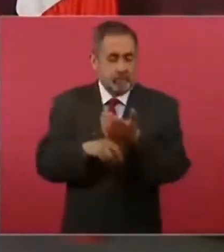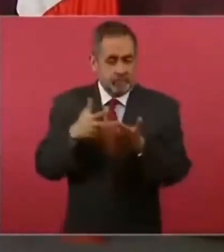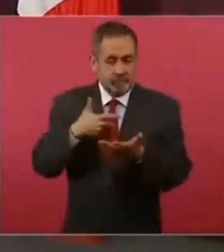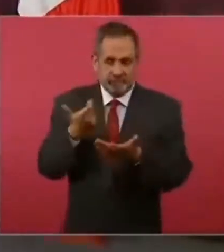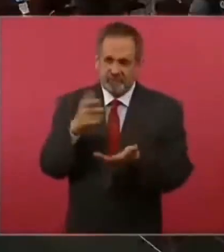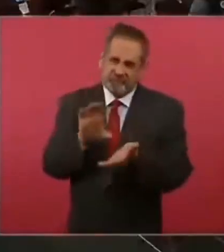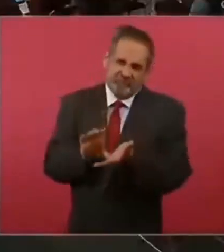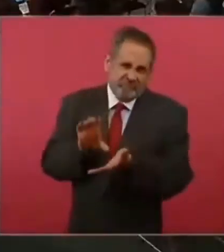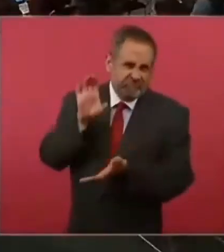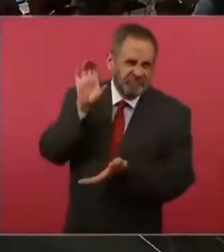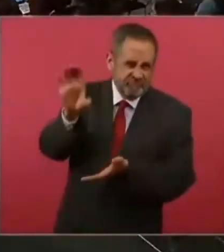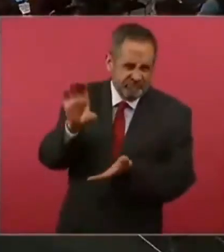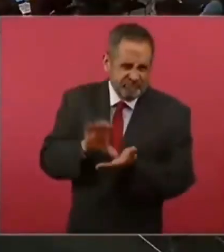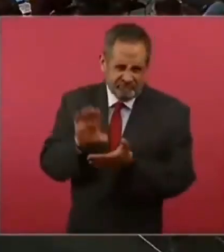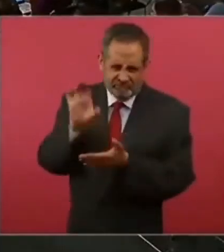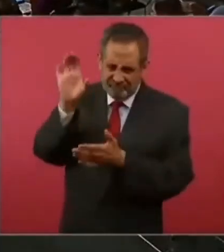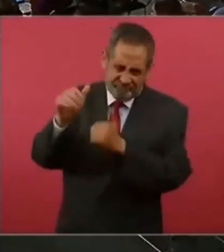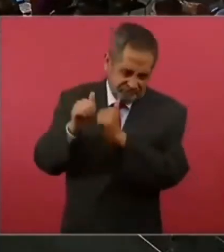dinero.